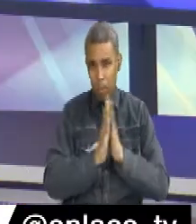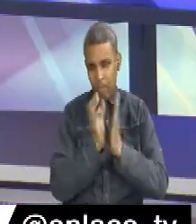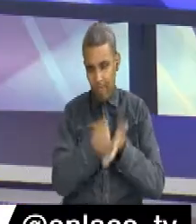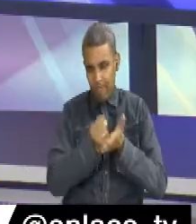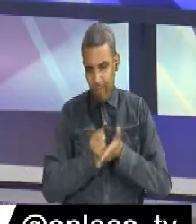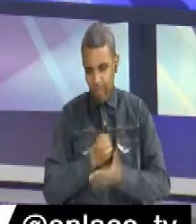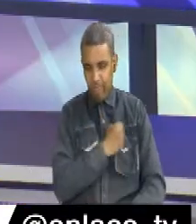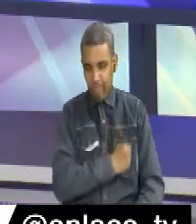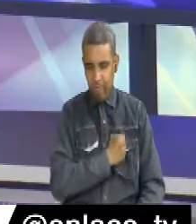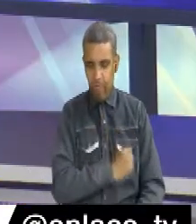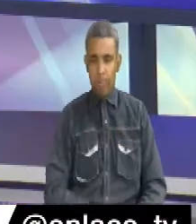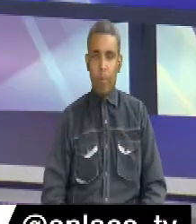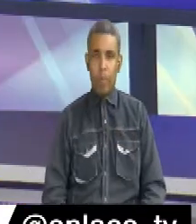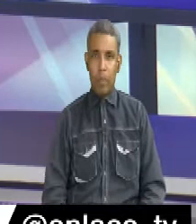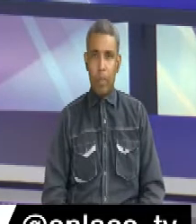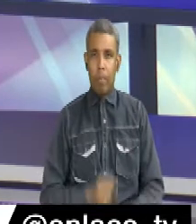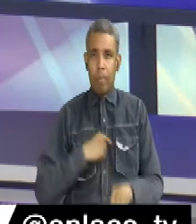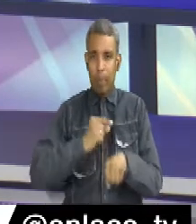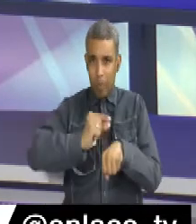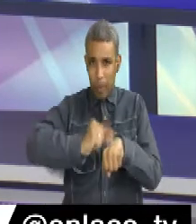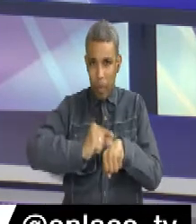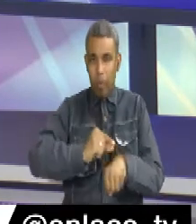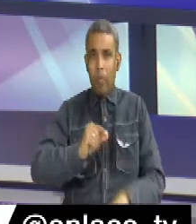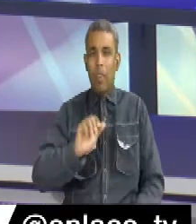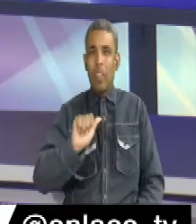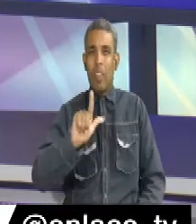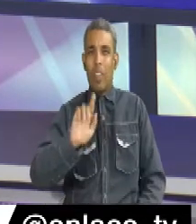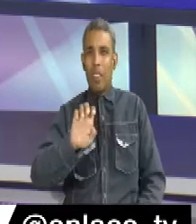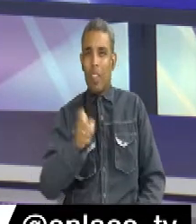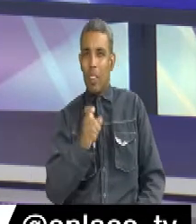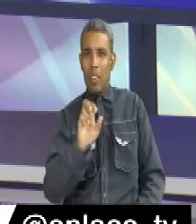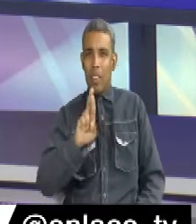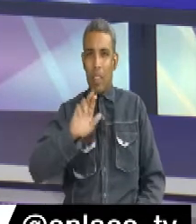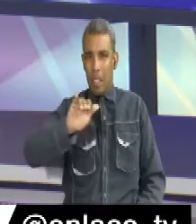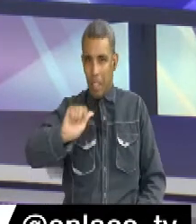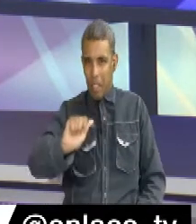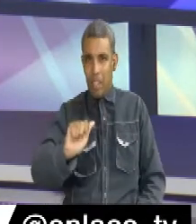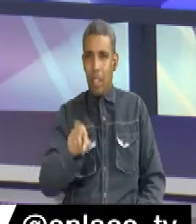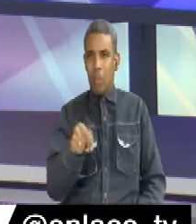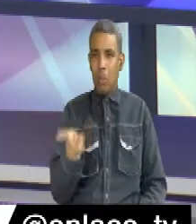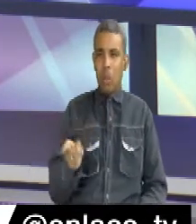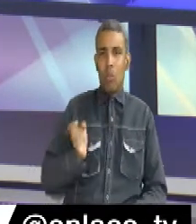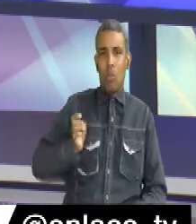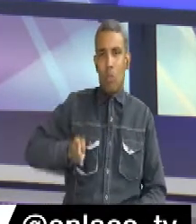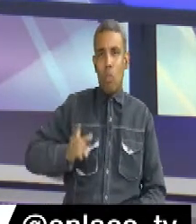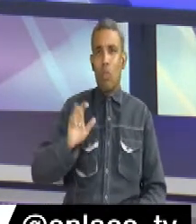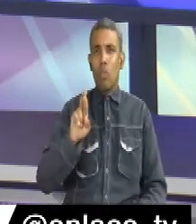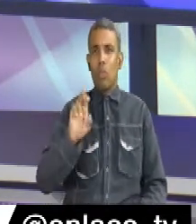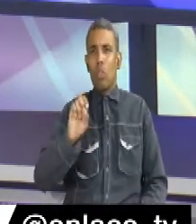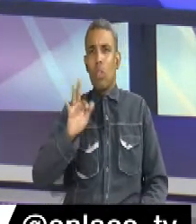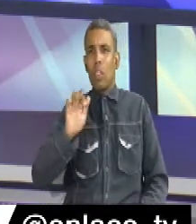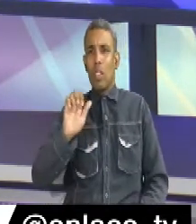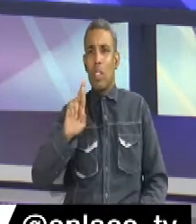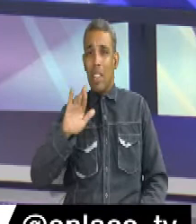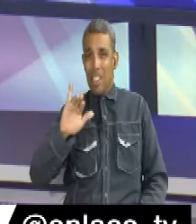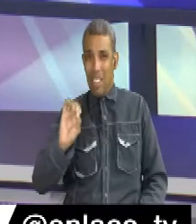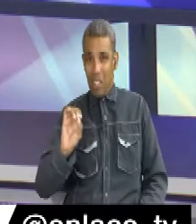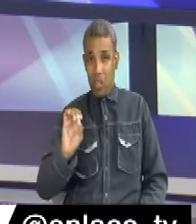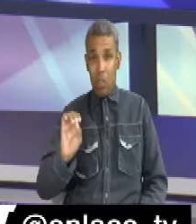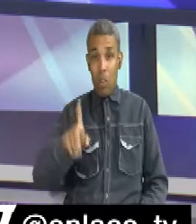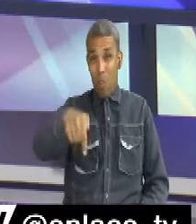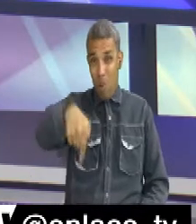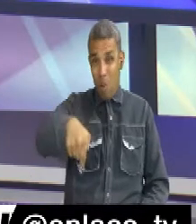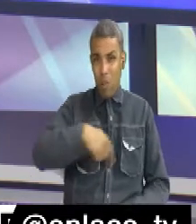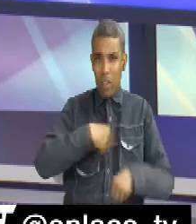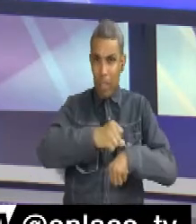La Fundación Alegría, con el apoyo de Ecopetrol y el Club Rotario, inició este martes cirugías de labio fisurado y paladar hendido